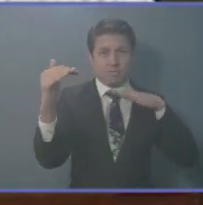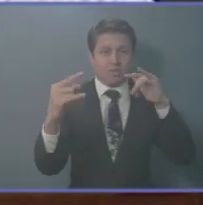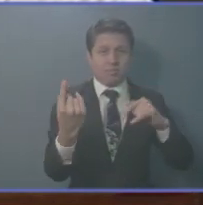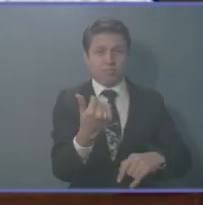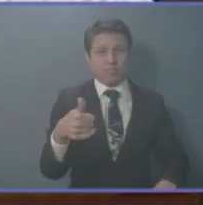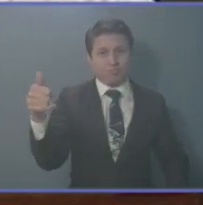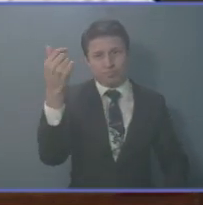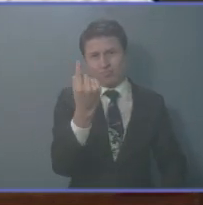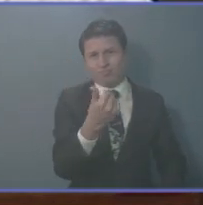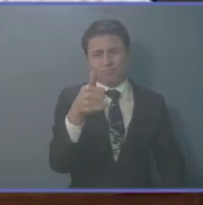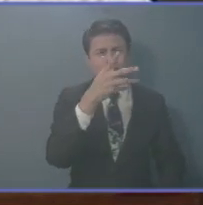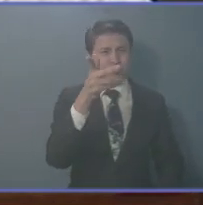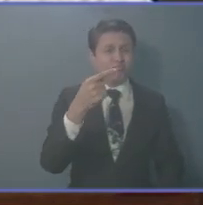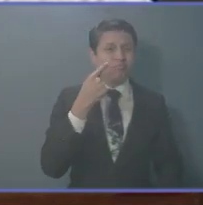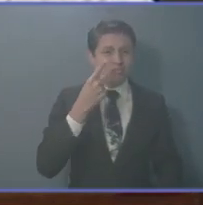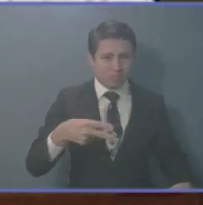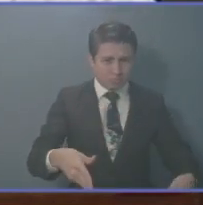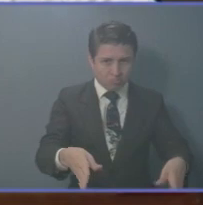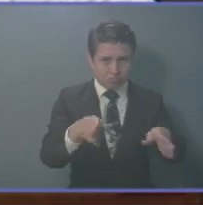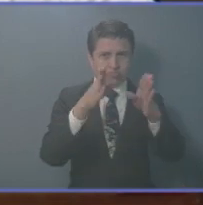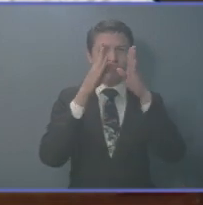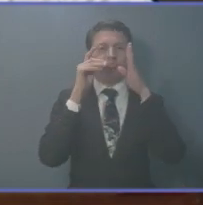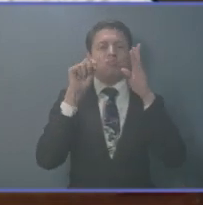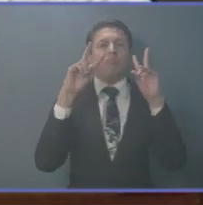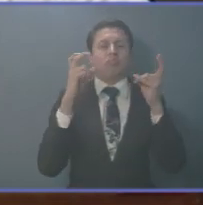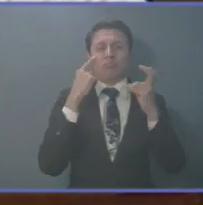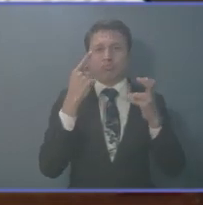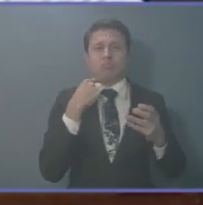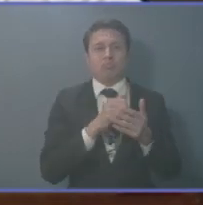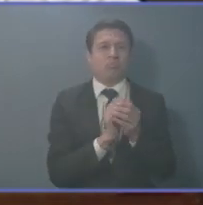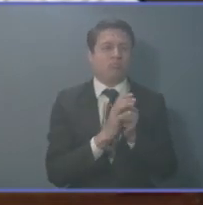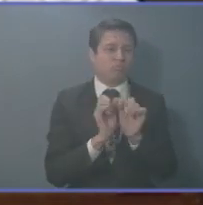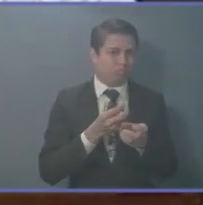más efectivas para evitar su propagación es, entre otros, el